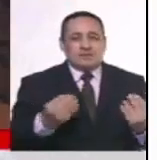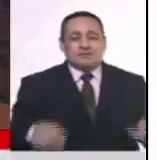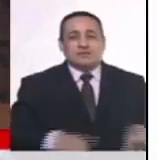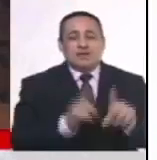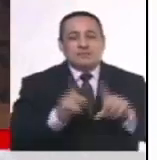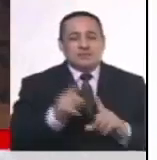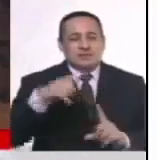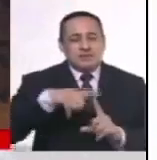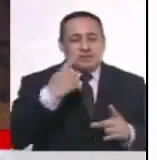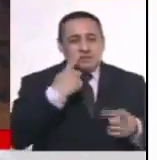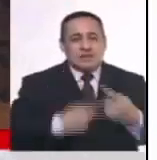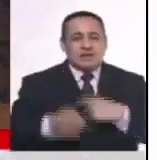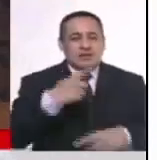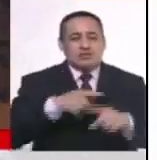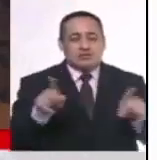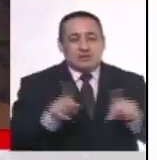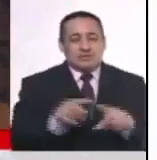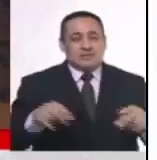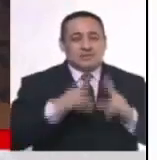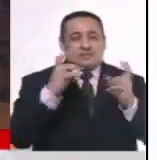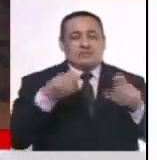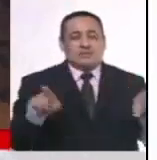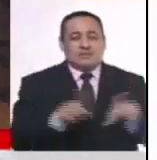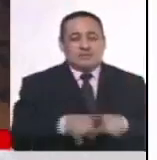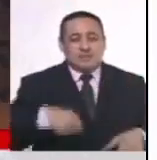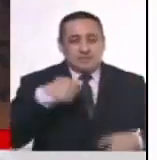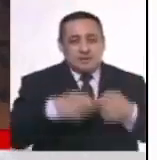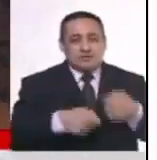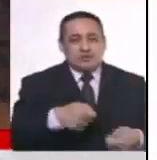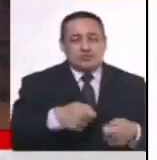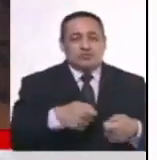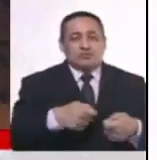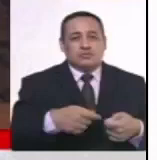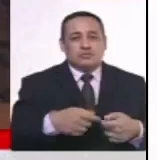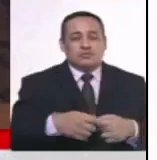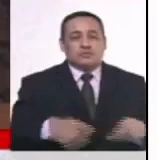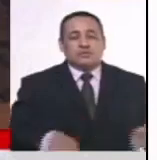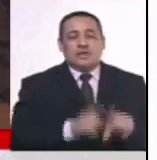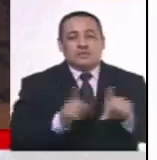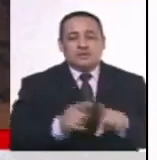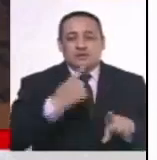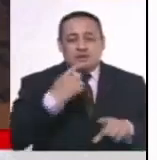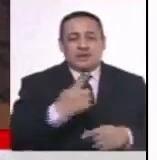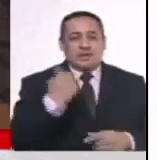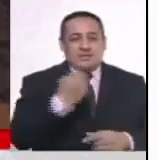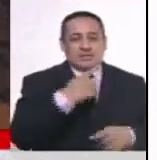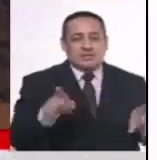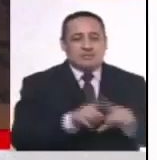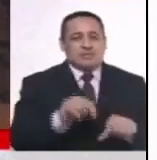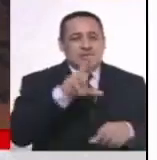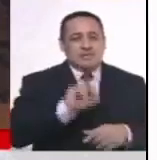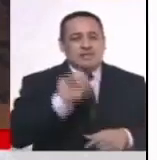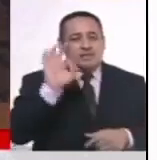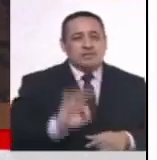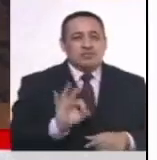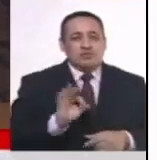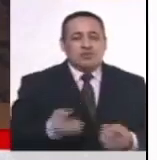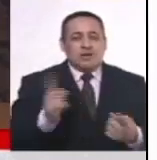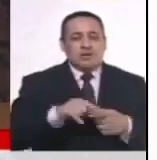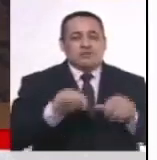Las tasas de retorno de este tipo de inversión son en general de 30%